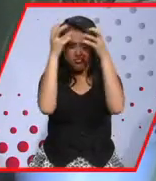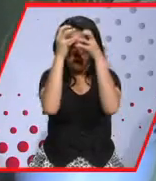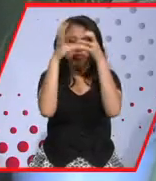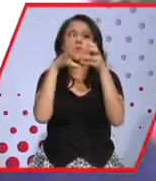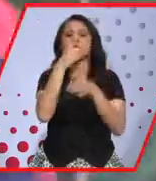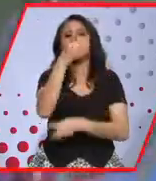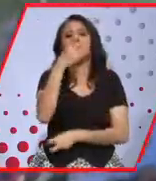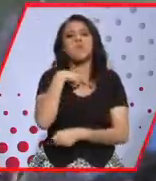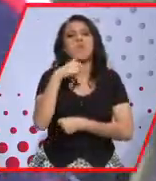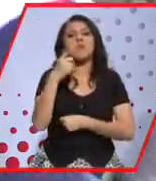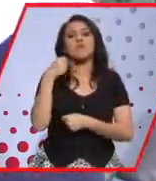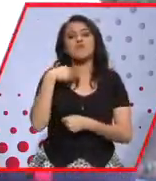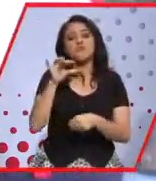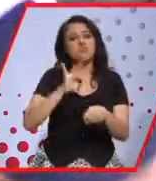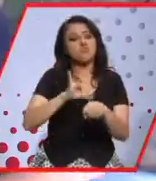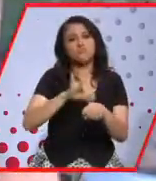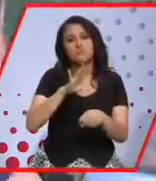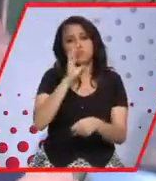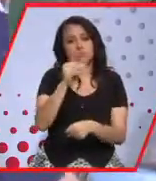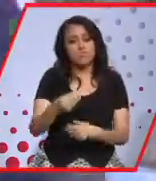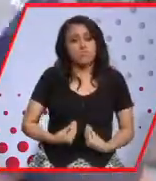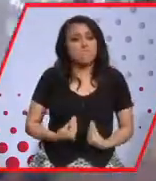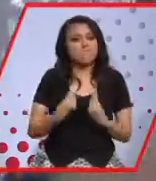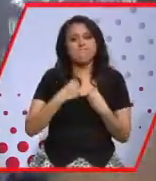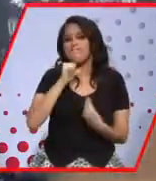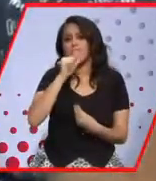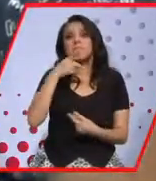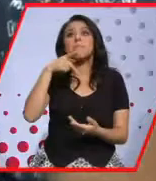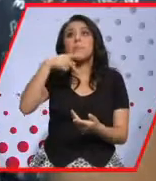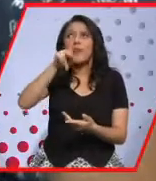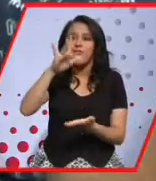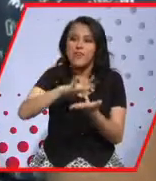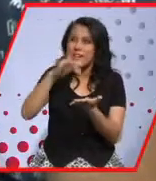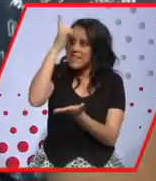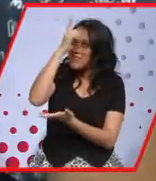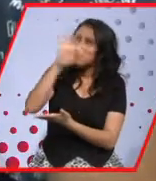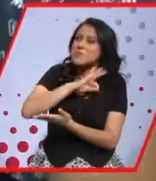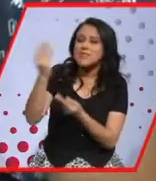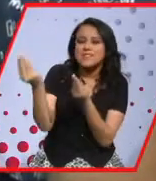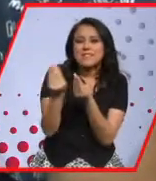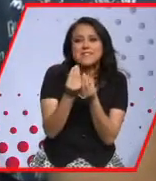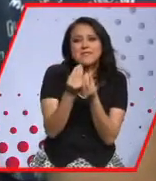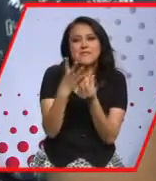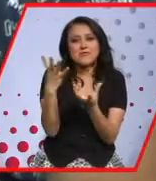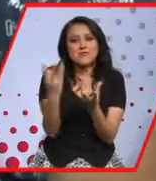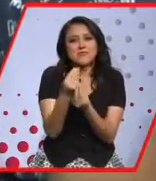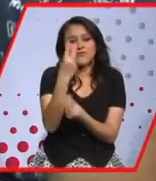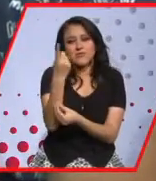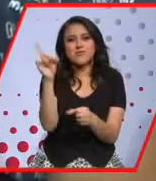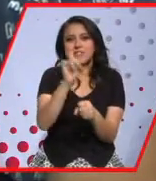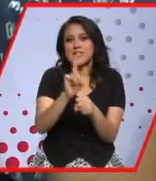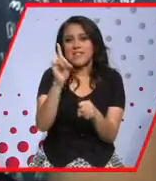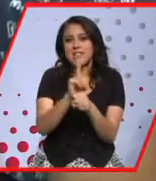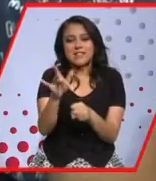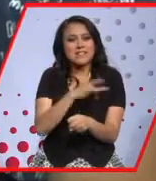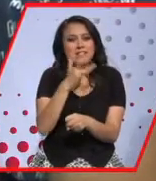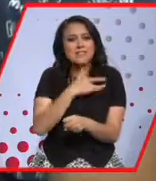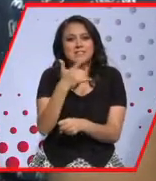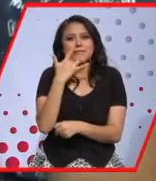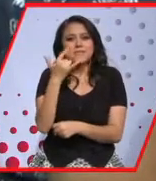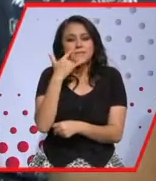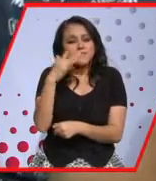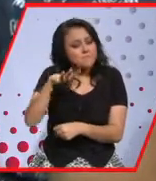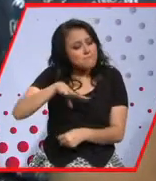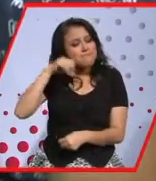médicos era que no sobreviviría. Gracias a Dios me ha permitido que esté aquí conmigo y cada día es un esfuerzo mayor con